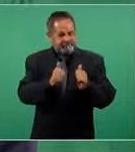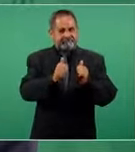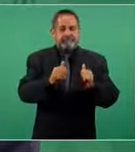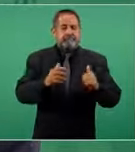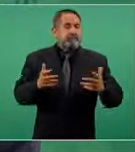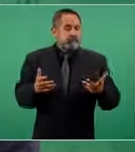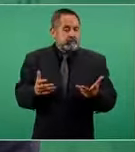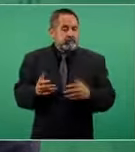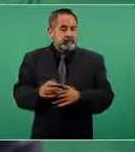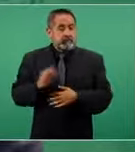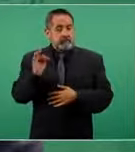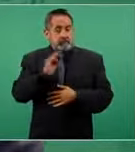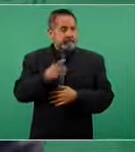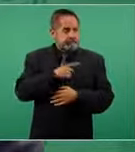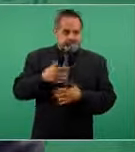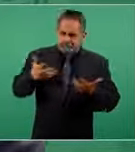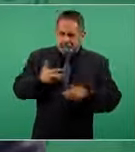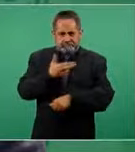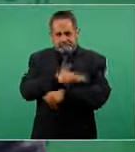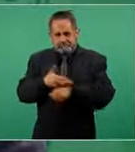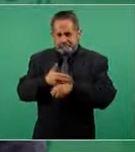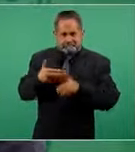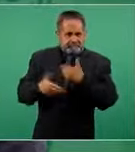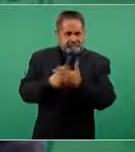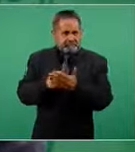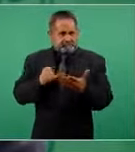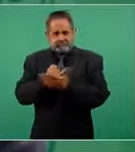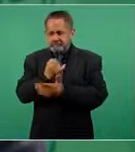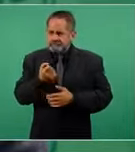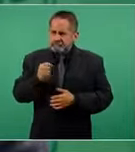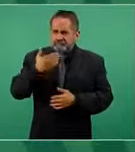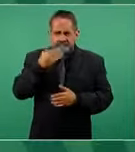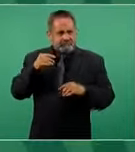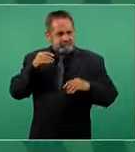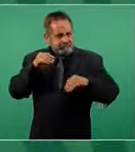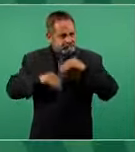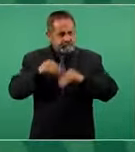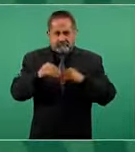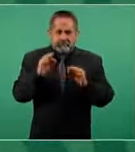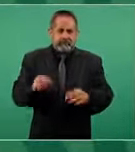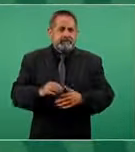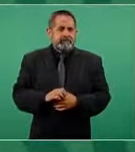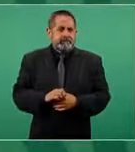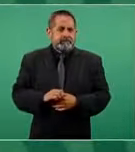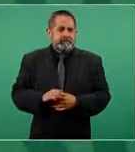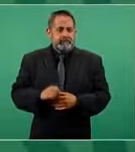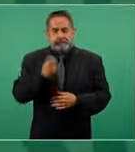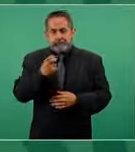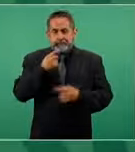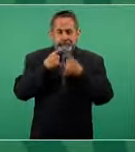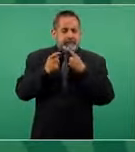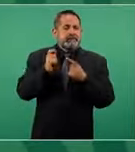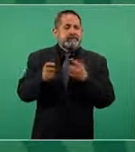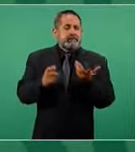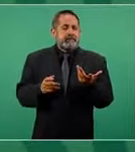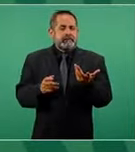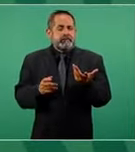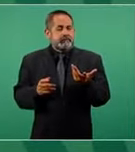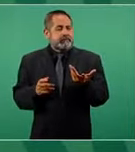Si no actuamos con eficiencia y hacemos a un lado